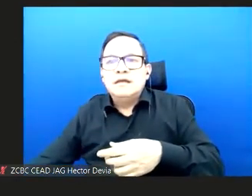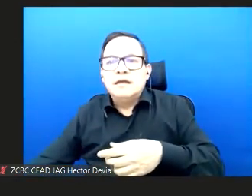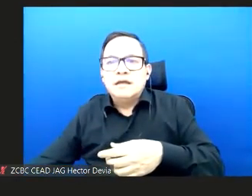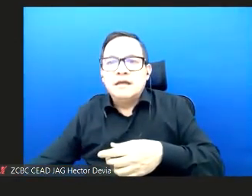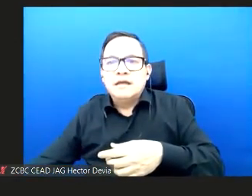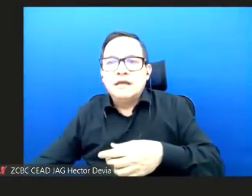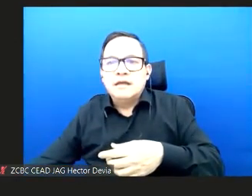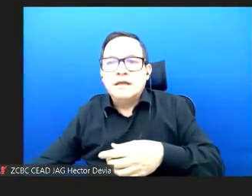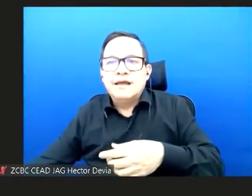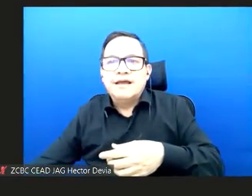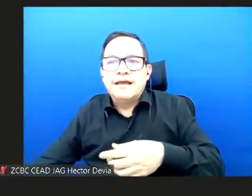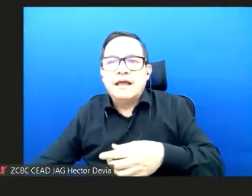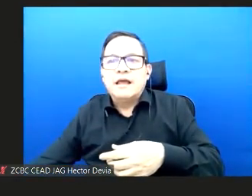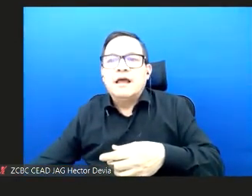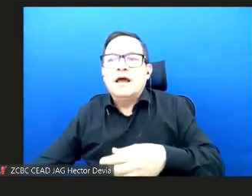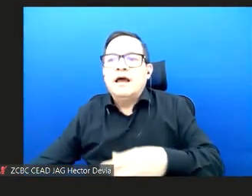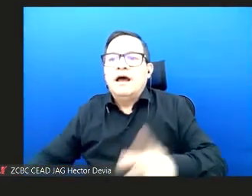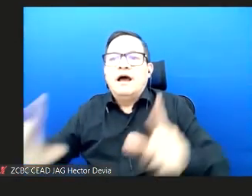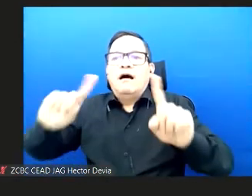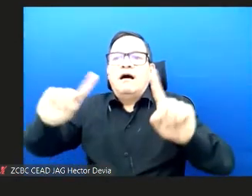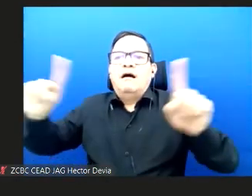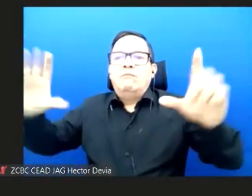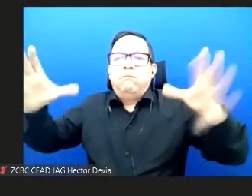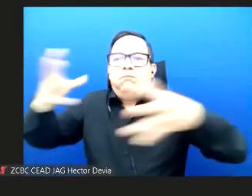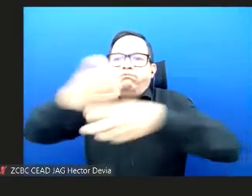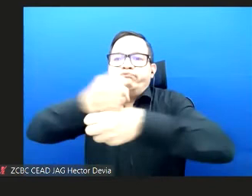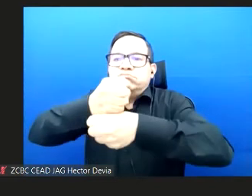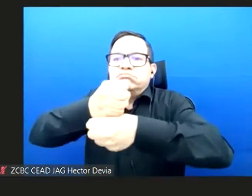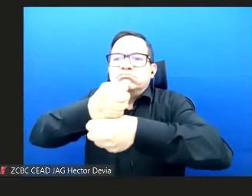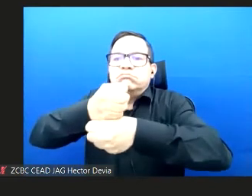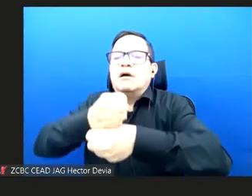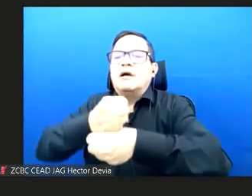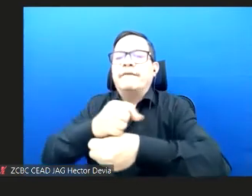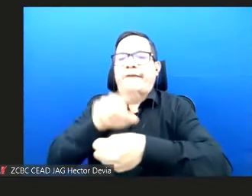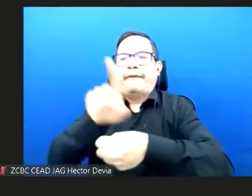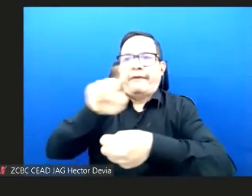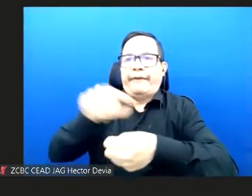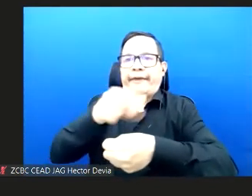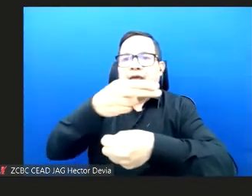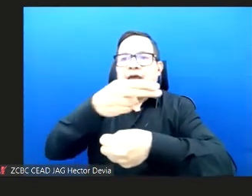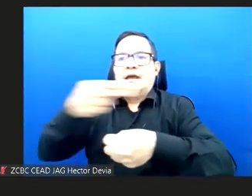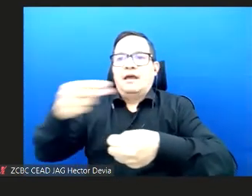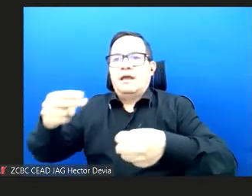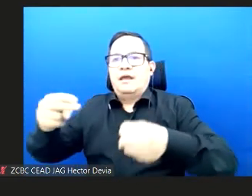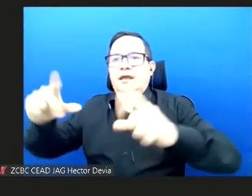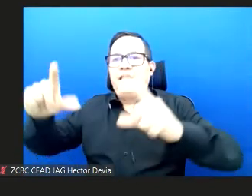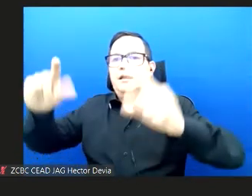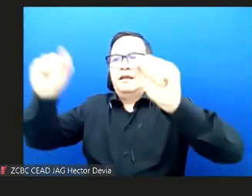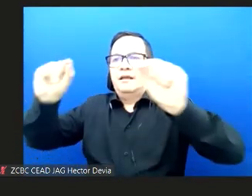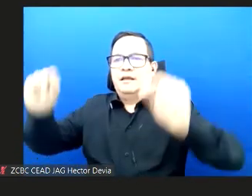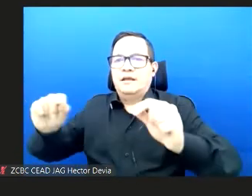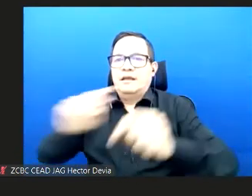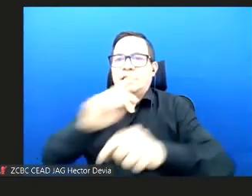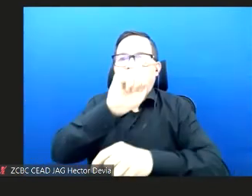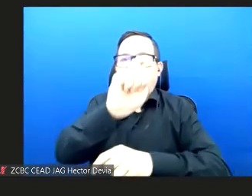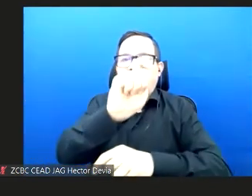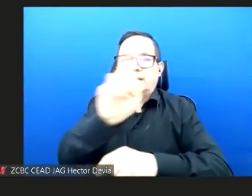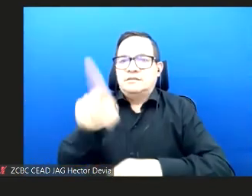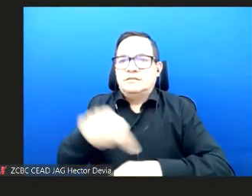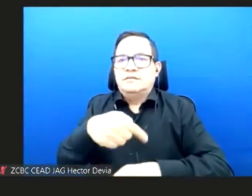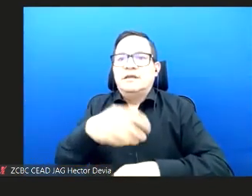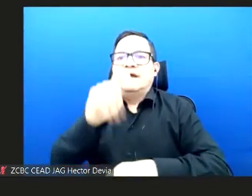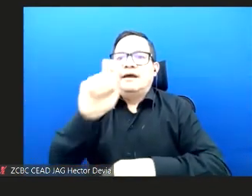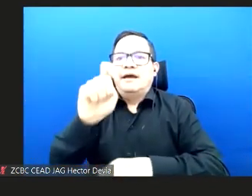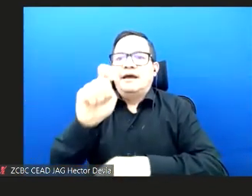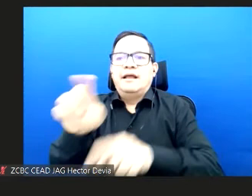ese conjunto van a estar contenidas todas las vocales. El conjunto N, que es el mismo ejemplo que veíamos anteriormente, por comprensión